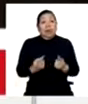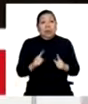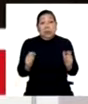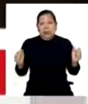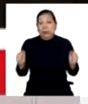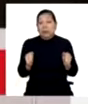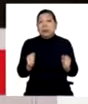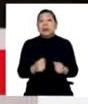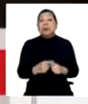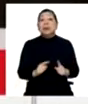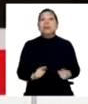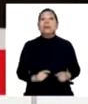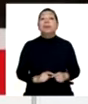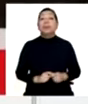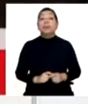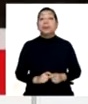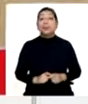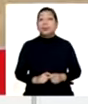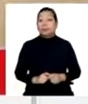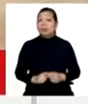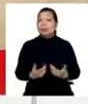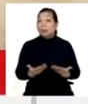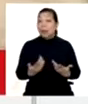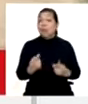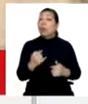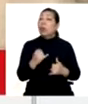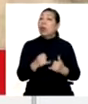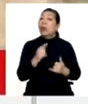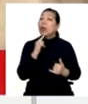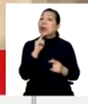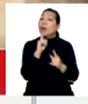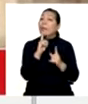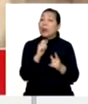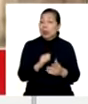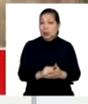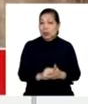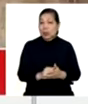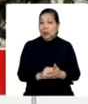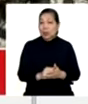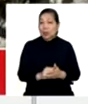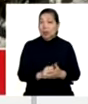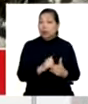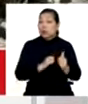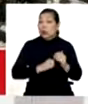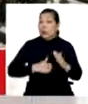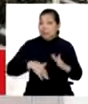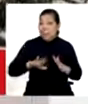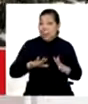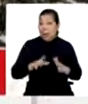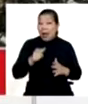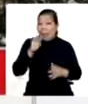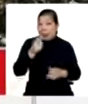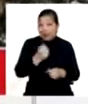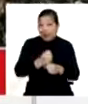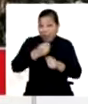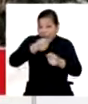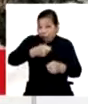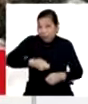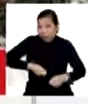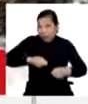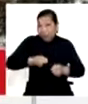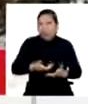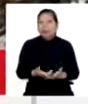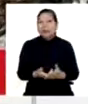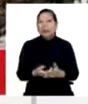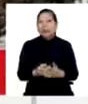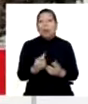a frío corresponde, ¿no? Muy bien, por último nada más, señor ministro, de las afectaciones ya a los agricultores, ¿no? En los que son